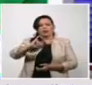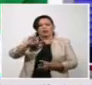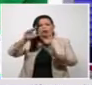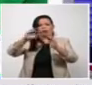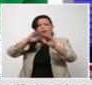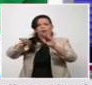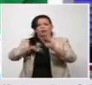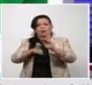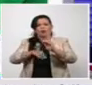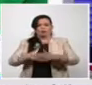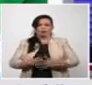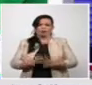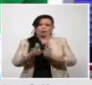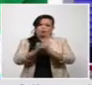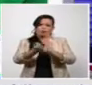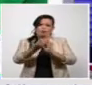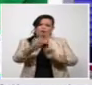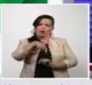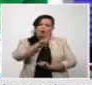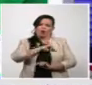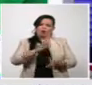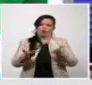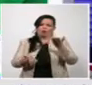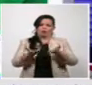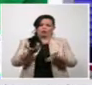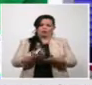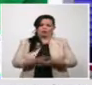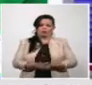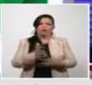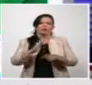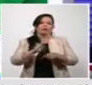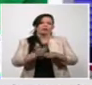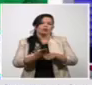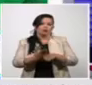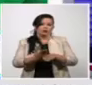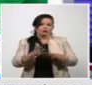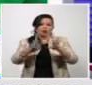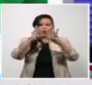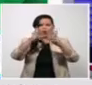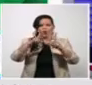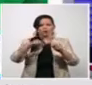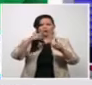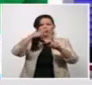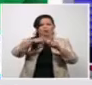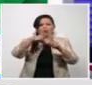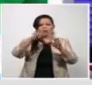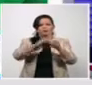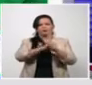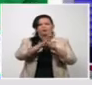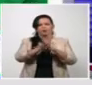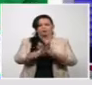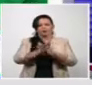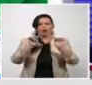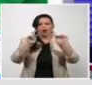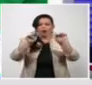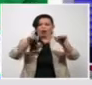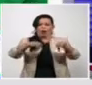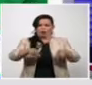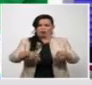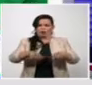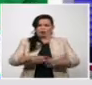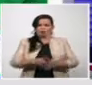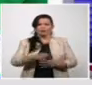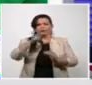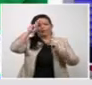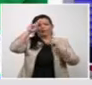hace pues que el número de activos, el número de pacientes confirmados que tenemos